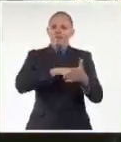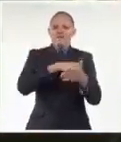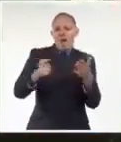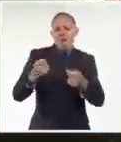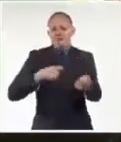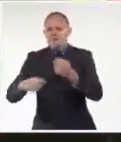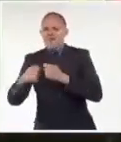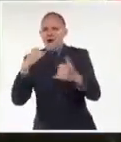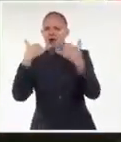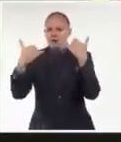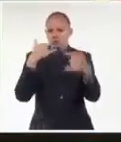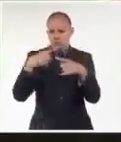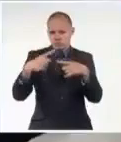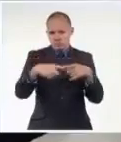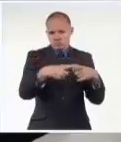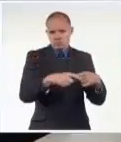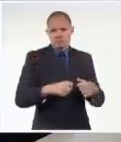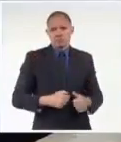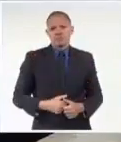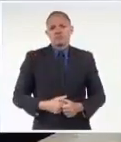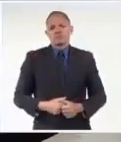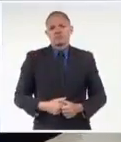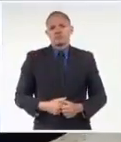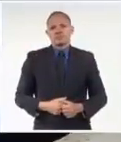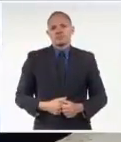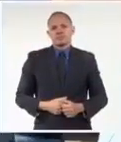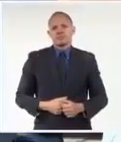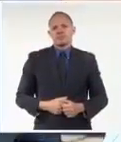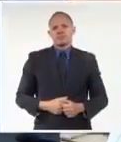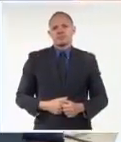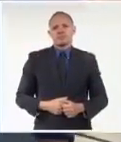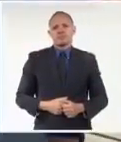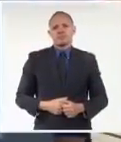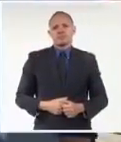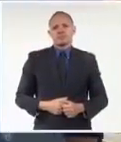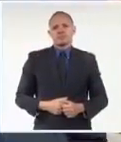Comunicaciones. Daimi Díaz Breijo, Sistema Informativo de la Televisión Cubana.